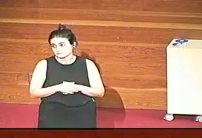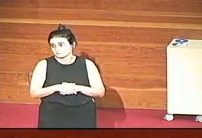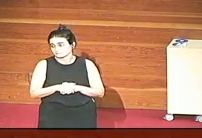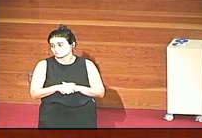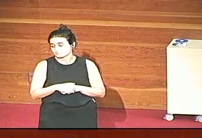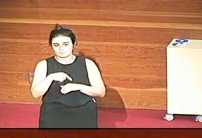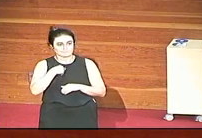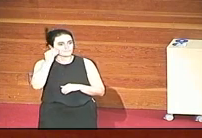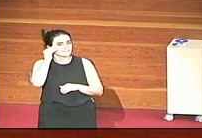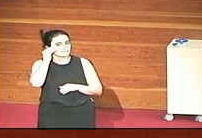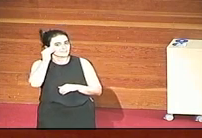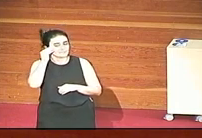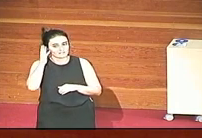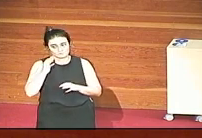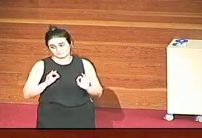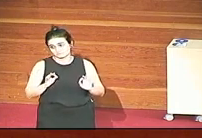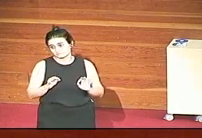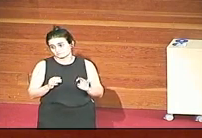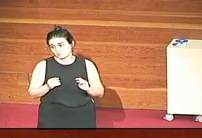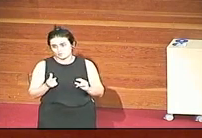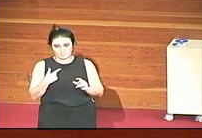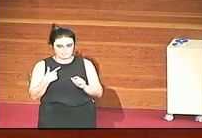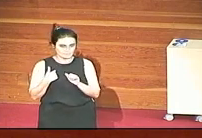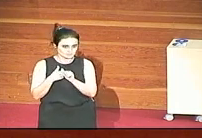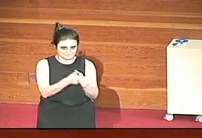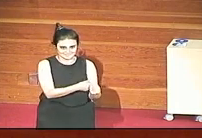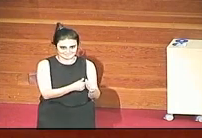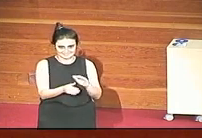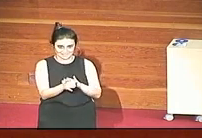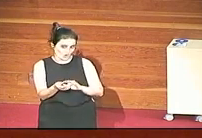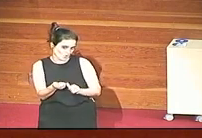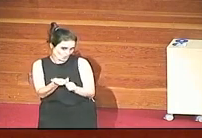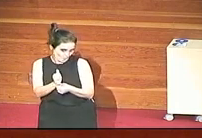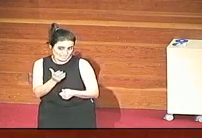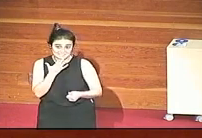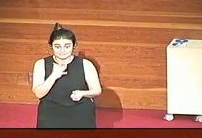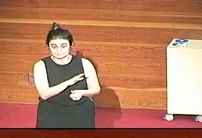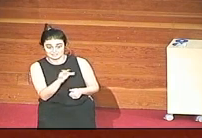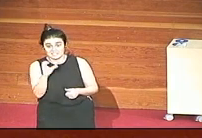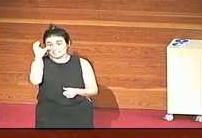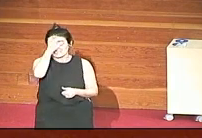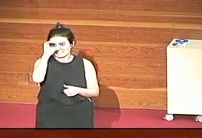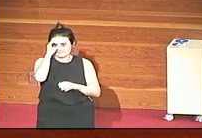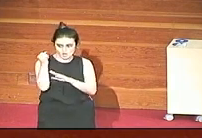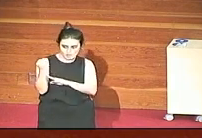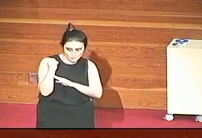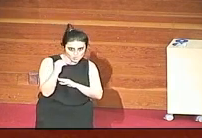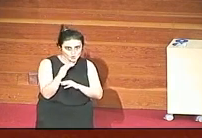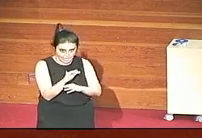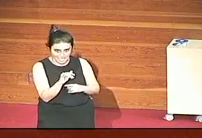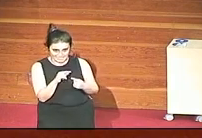yo creo que es la medida a seguir si consiguen además el aval de científicos el aval